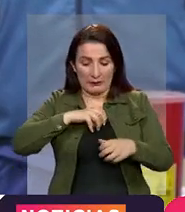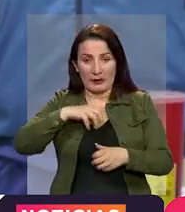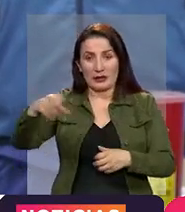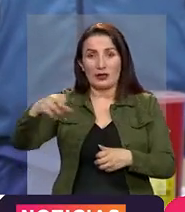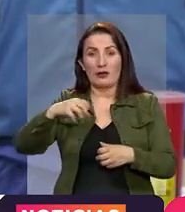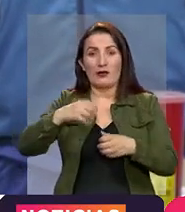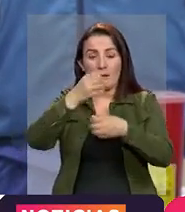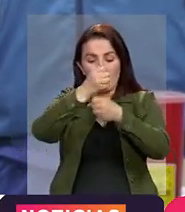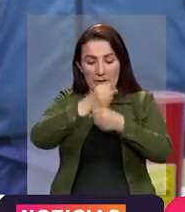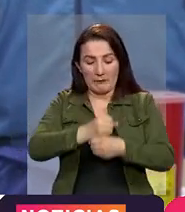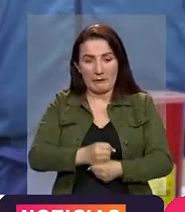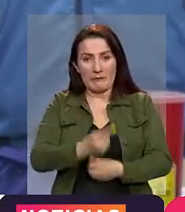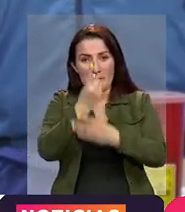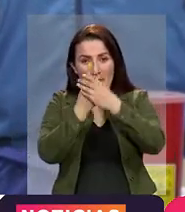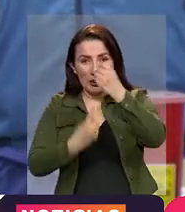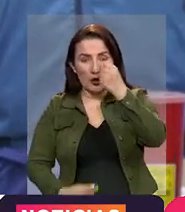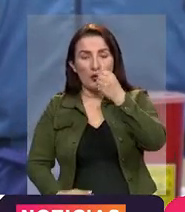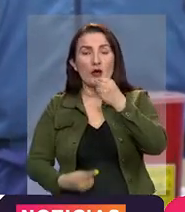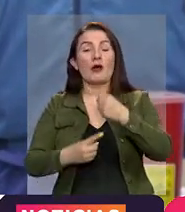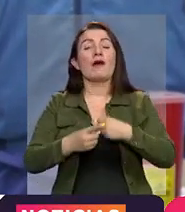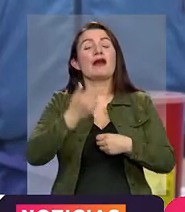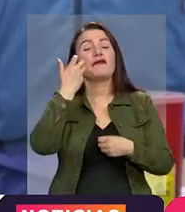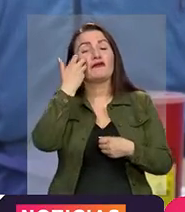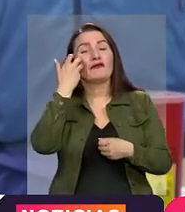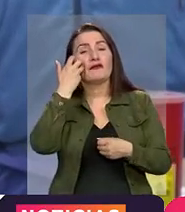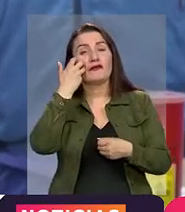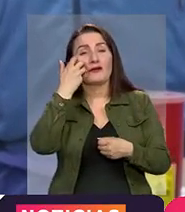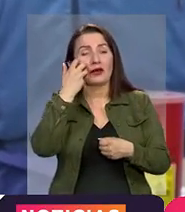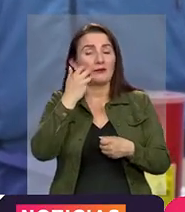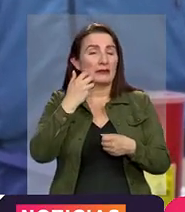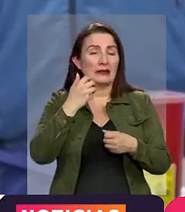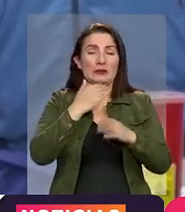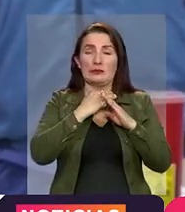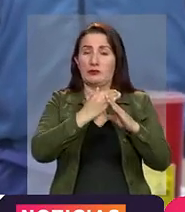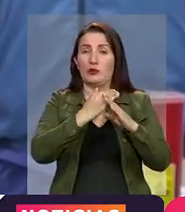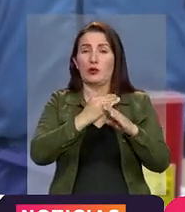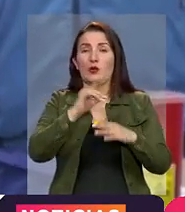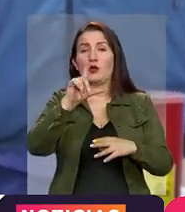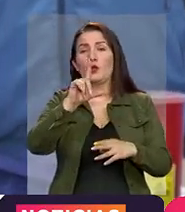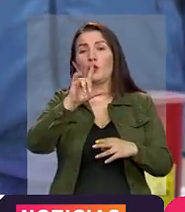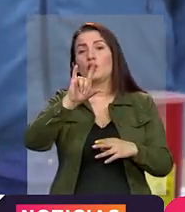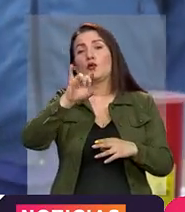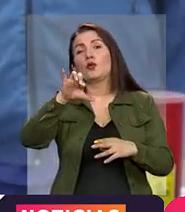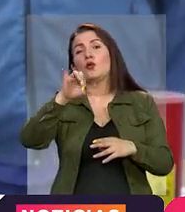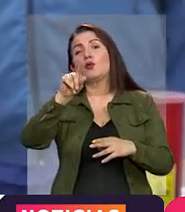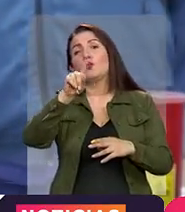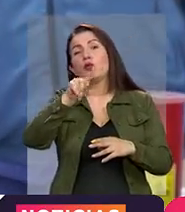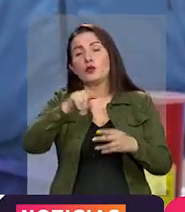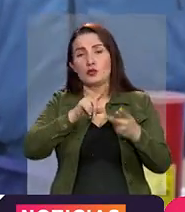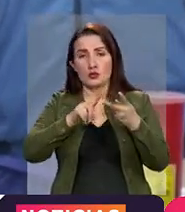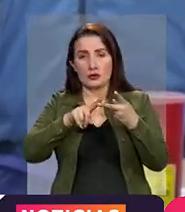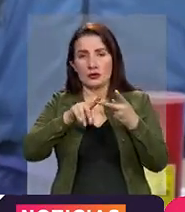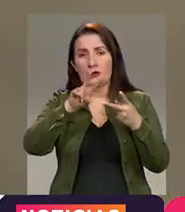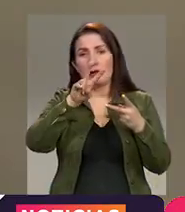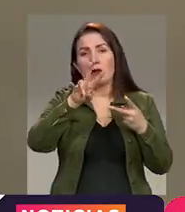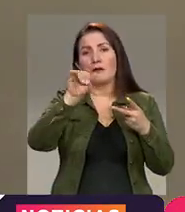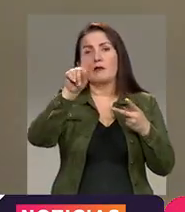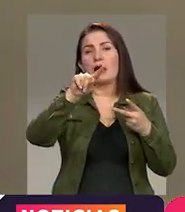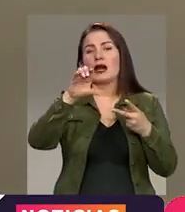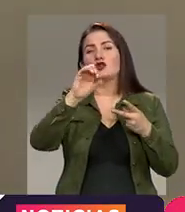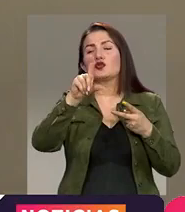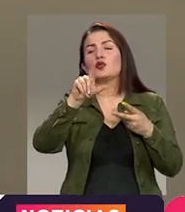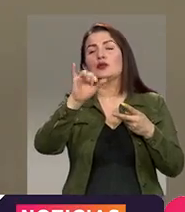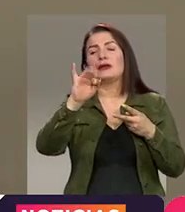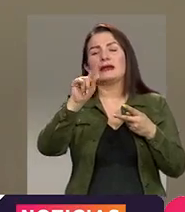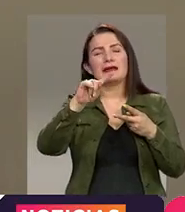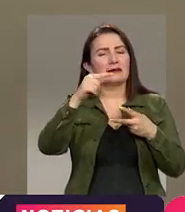ósea, o personas que tienen enfermedades autoinmunes como el lupus eritematoso, como la vasculitis, en fin. Respecto